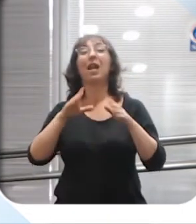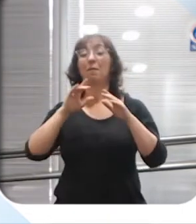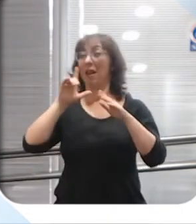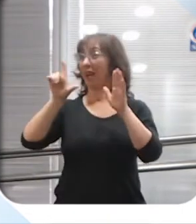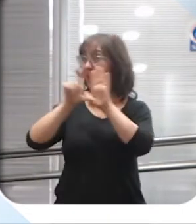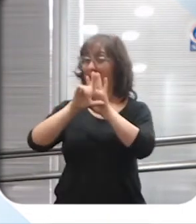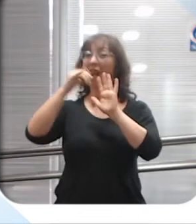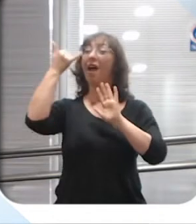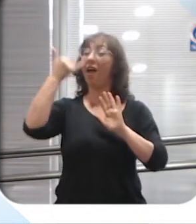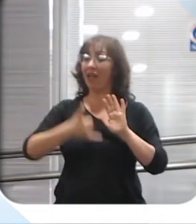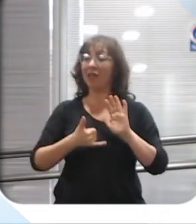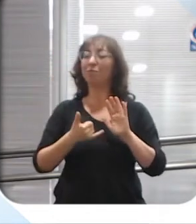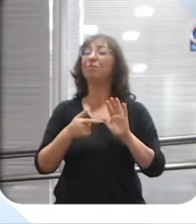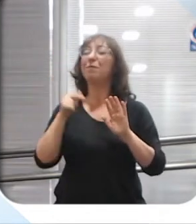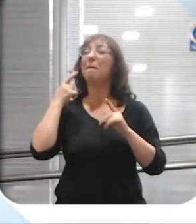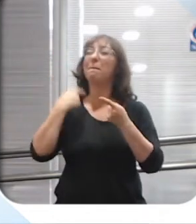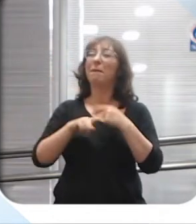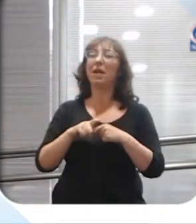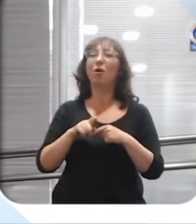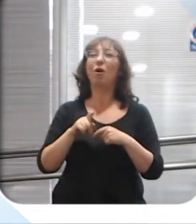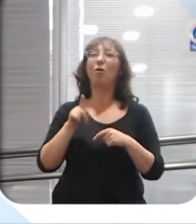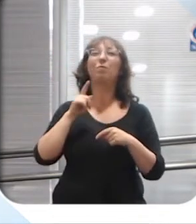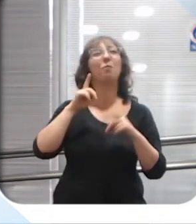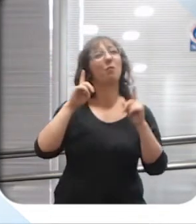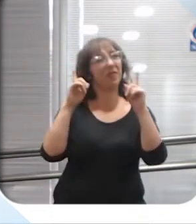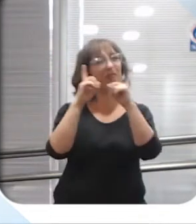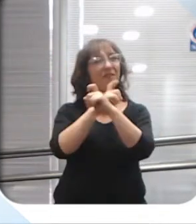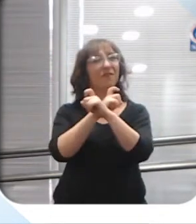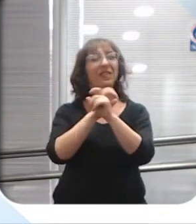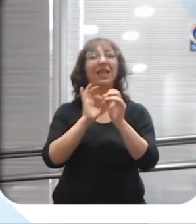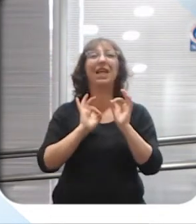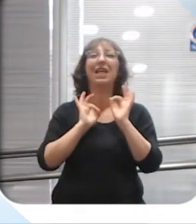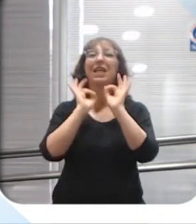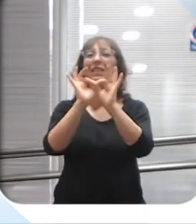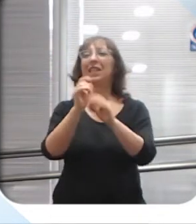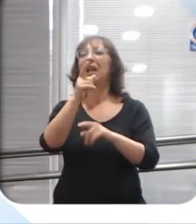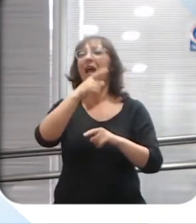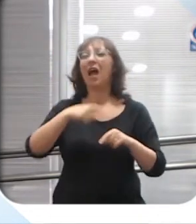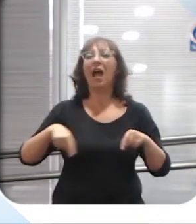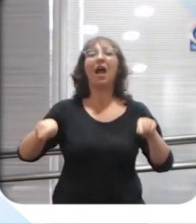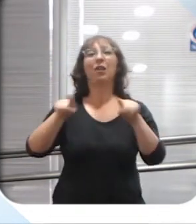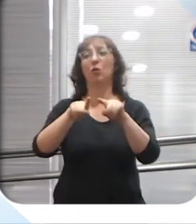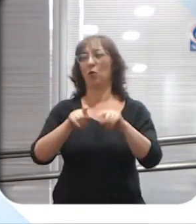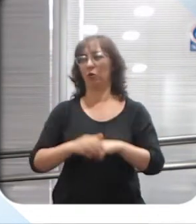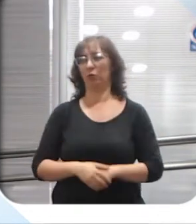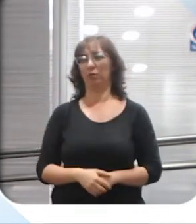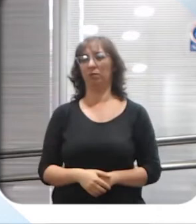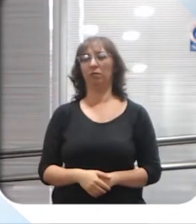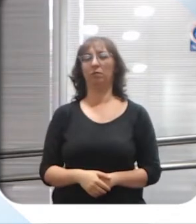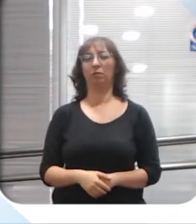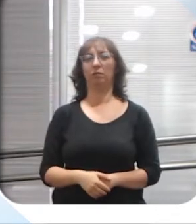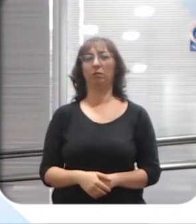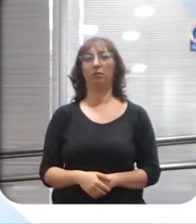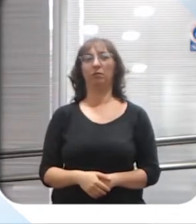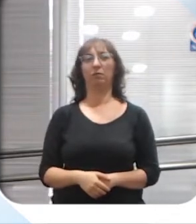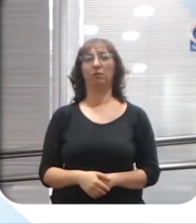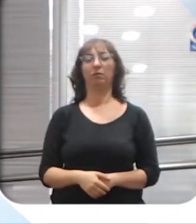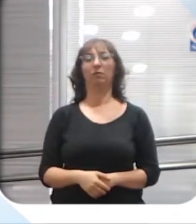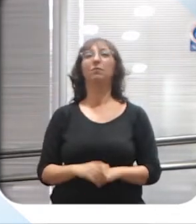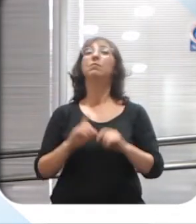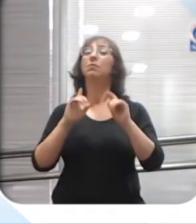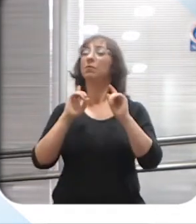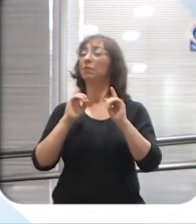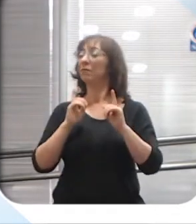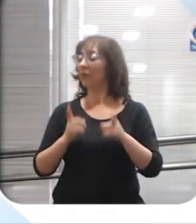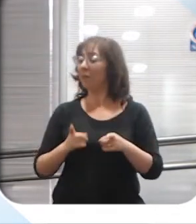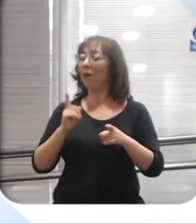está, pero a veces es muy difícil que llegue realmente a todos como todos quisiéramos. Y también que es